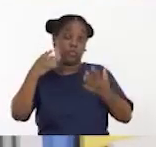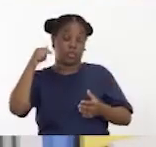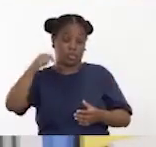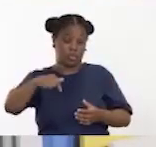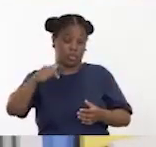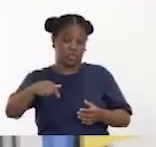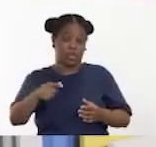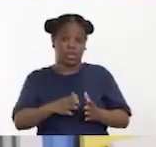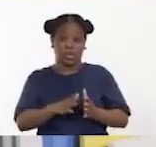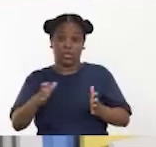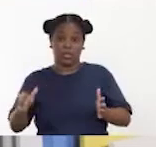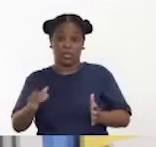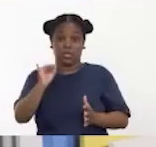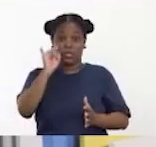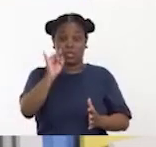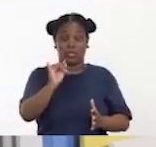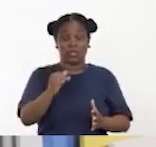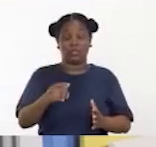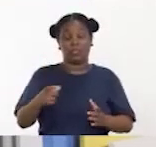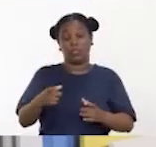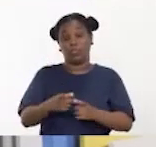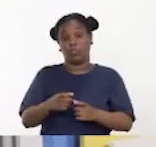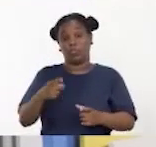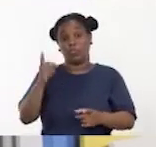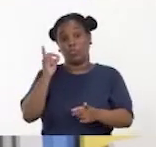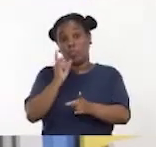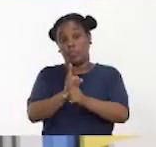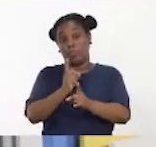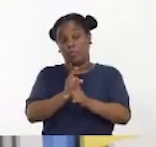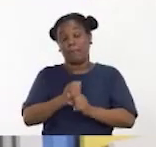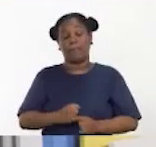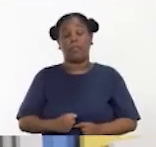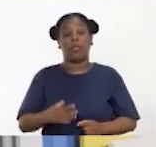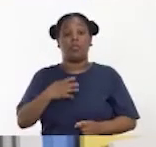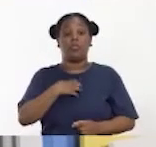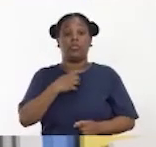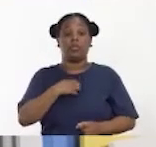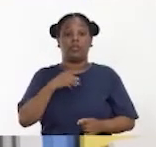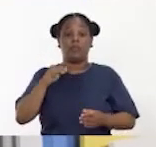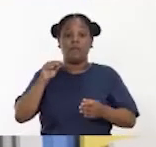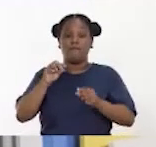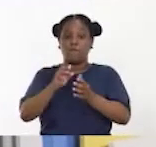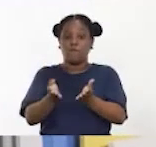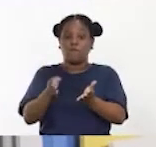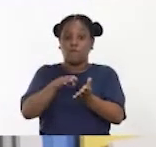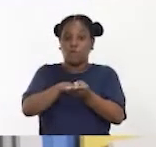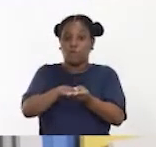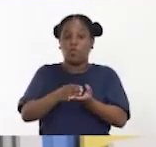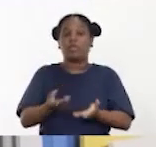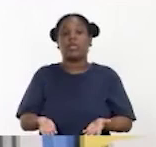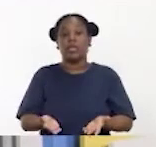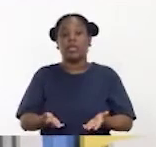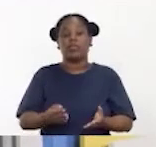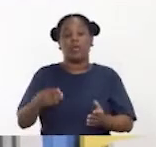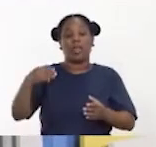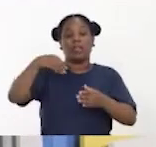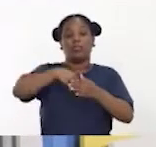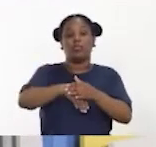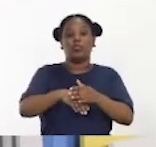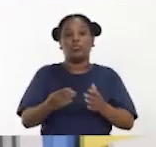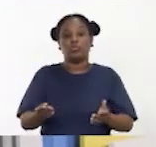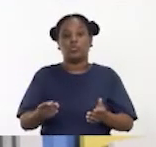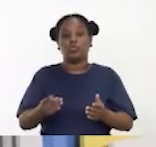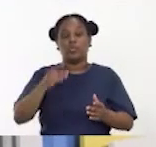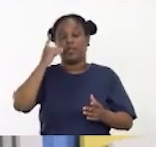La bibliografía fundamental para este séptimo curso por encuentro lo tenemos en el folleto de Introducción